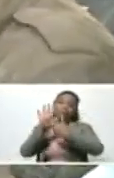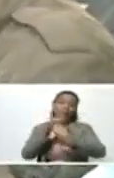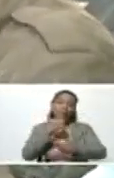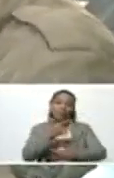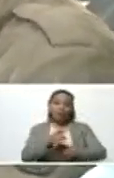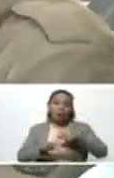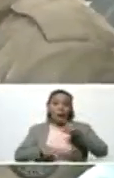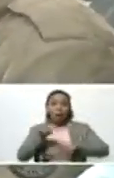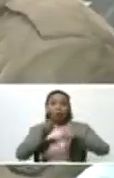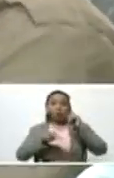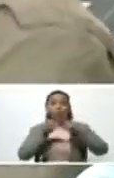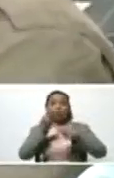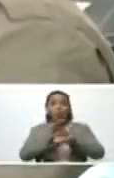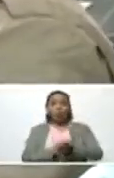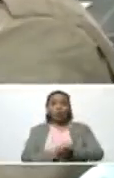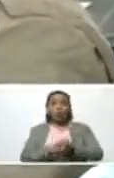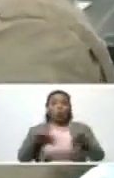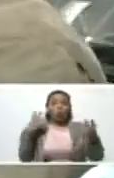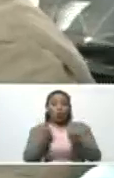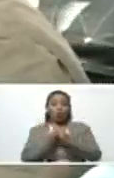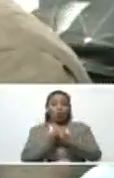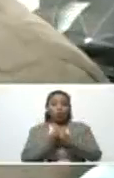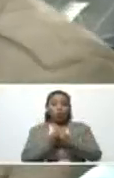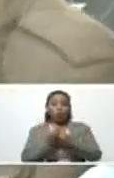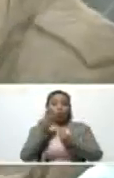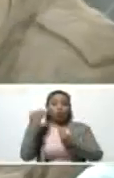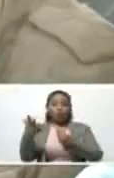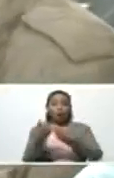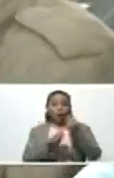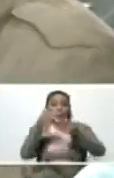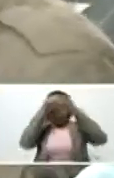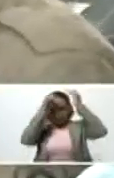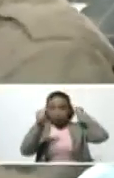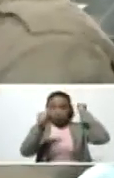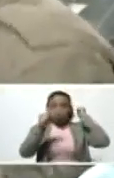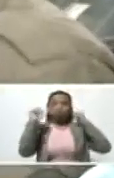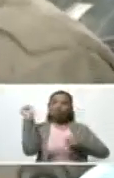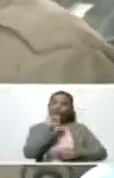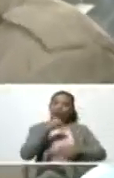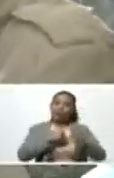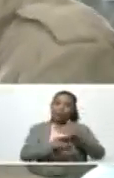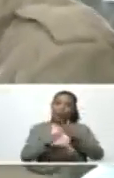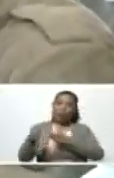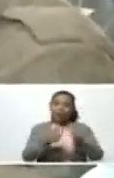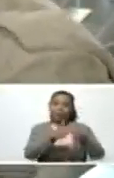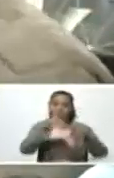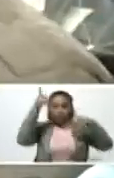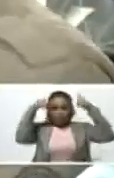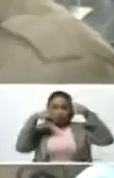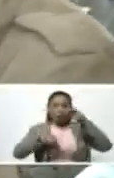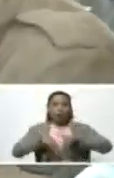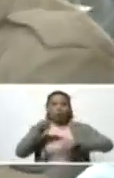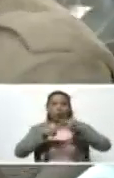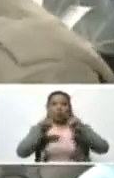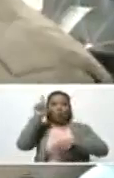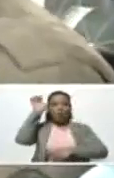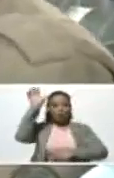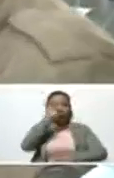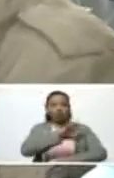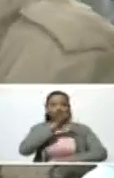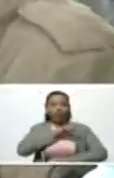construyó a su lado, estando usted como canciller. Así que sí, vamos por el camino de Chávez, el camino de construir un país soberano,